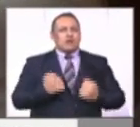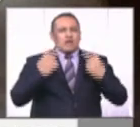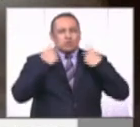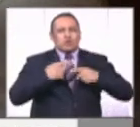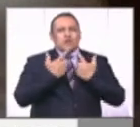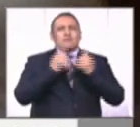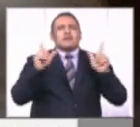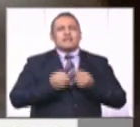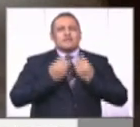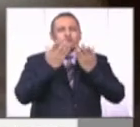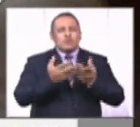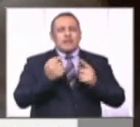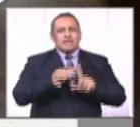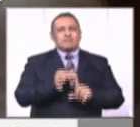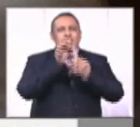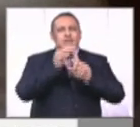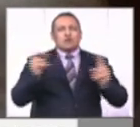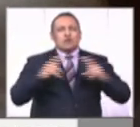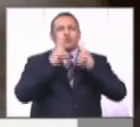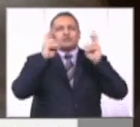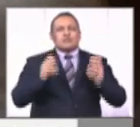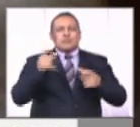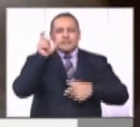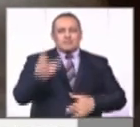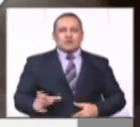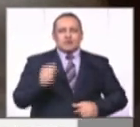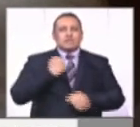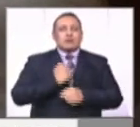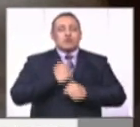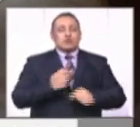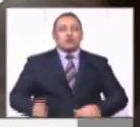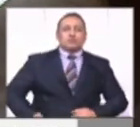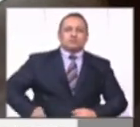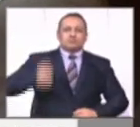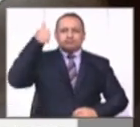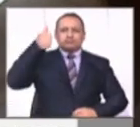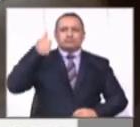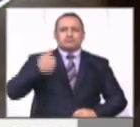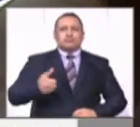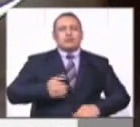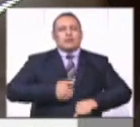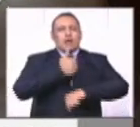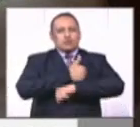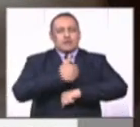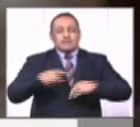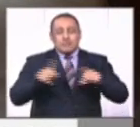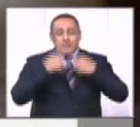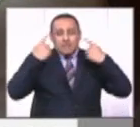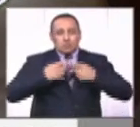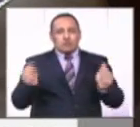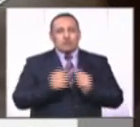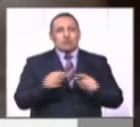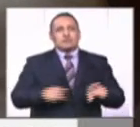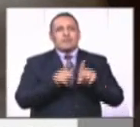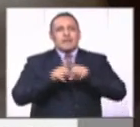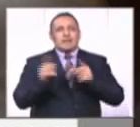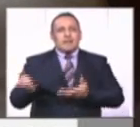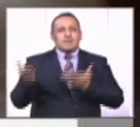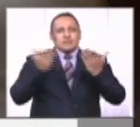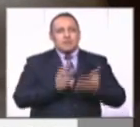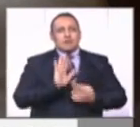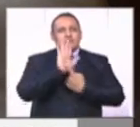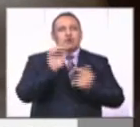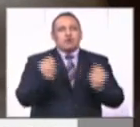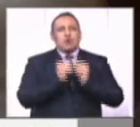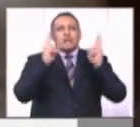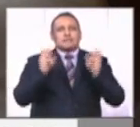expresión en especial por su condición de funcionario público y un alto funcionario público acorde a Los criterios y limitaciones establecidos